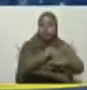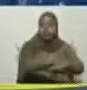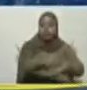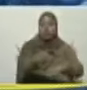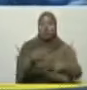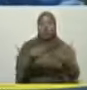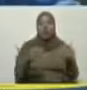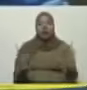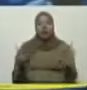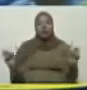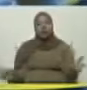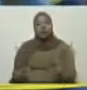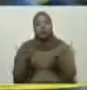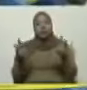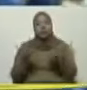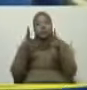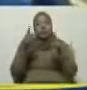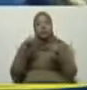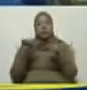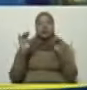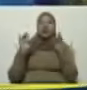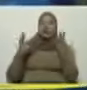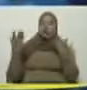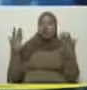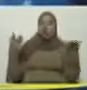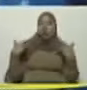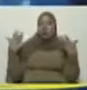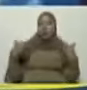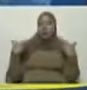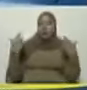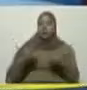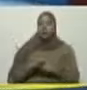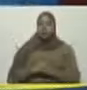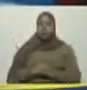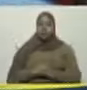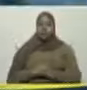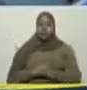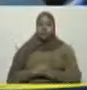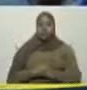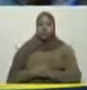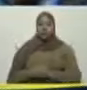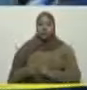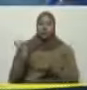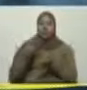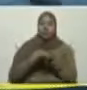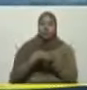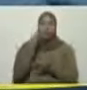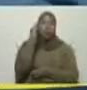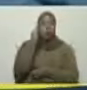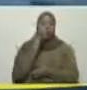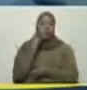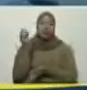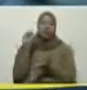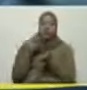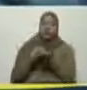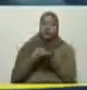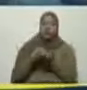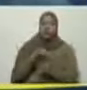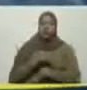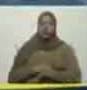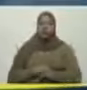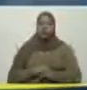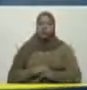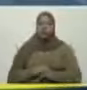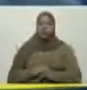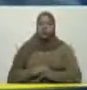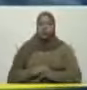que todas las victorias hay que celebrarlas por eso Bolívar Cuando entró a Quito